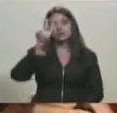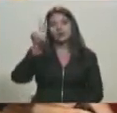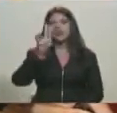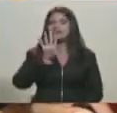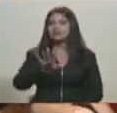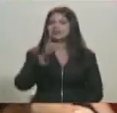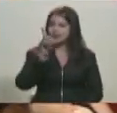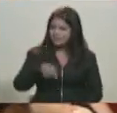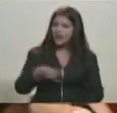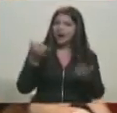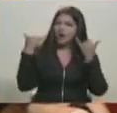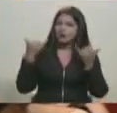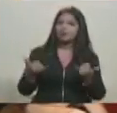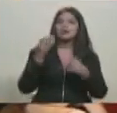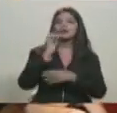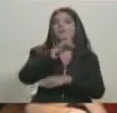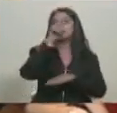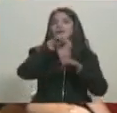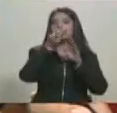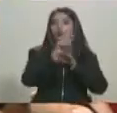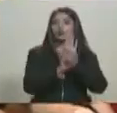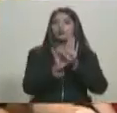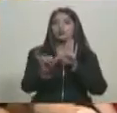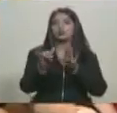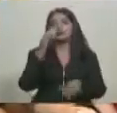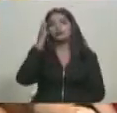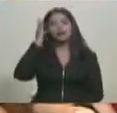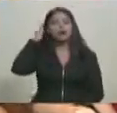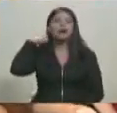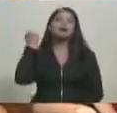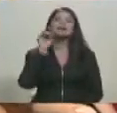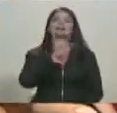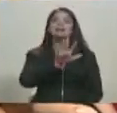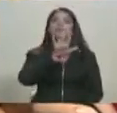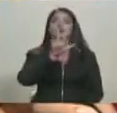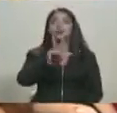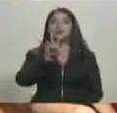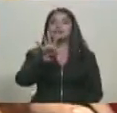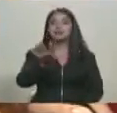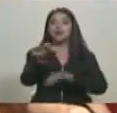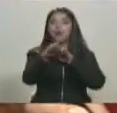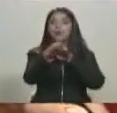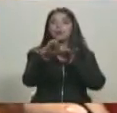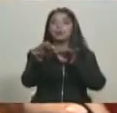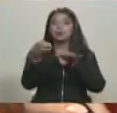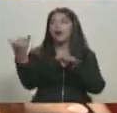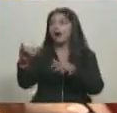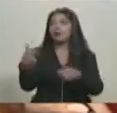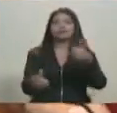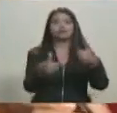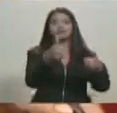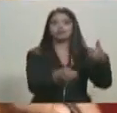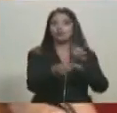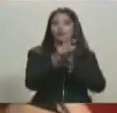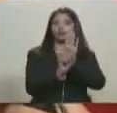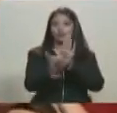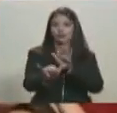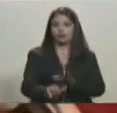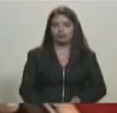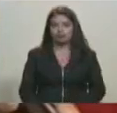como fue ahorita en la Asamblea Nacional Constituyente. 535 municipios tienen su vocero ante la Asamblea Nacional Constituyente.